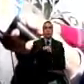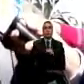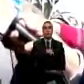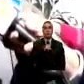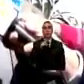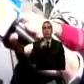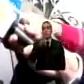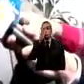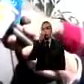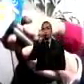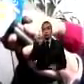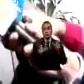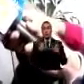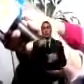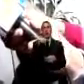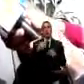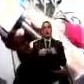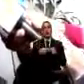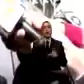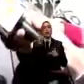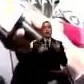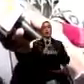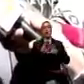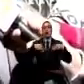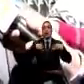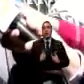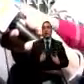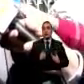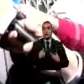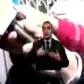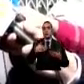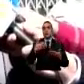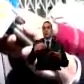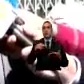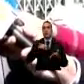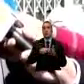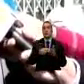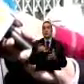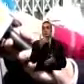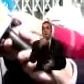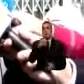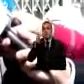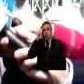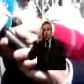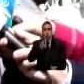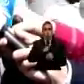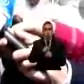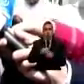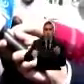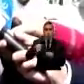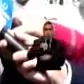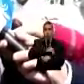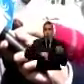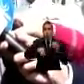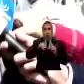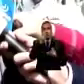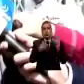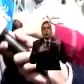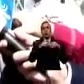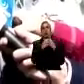se burlen de los quiteños. Estamos cansados de todas las argucias, de las artimañas que se han utilizado. Un grupo